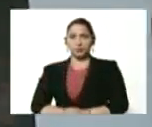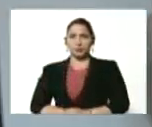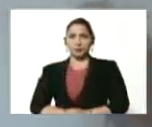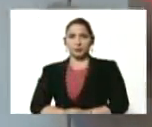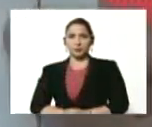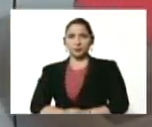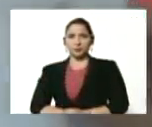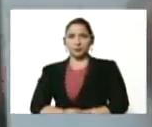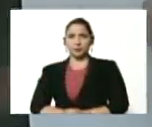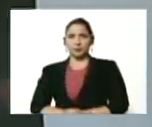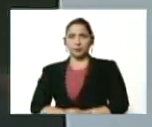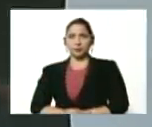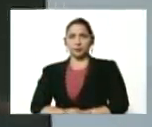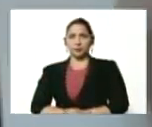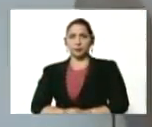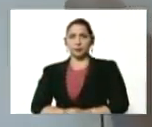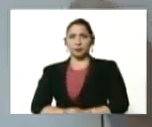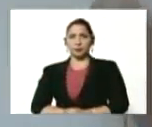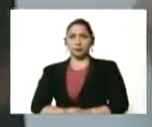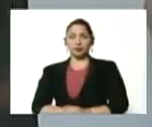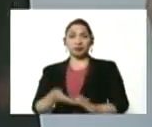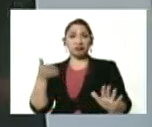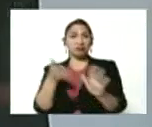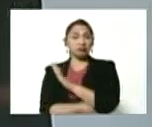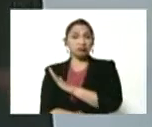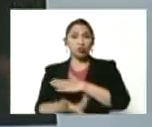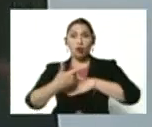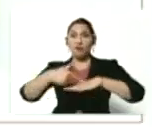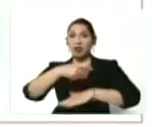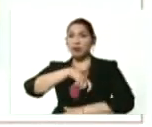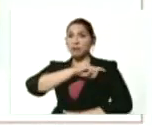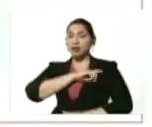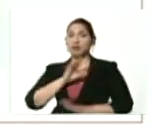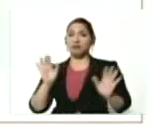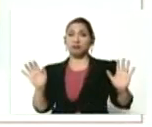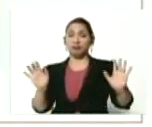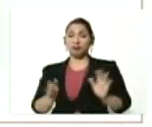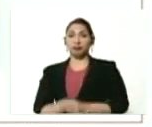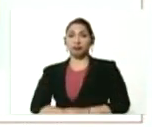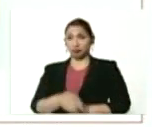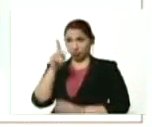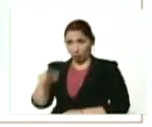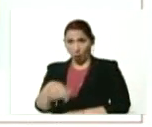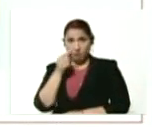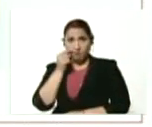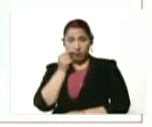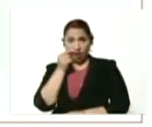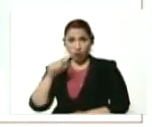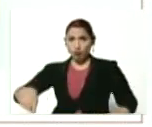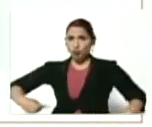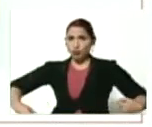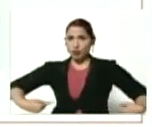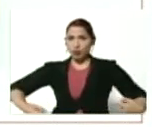¿Qué le parece al gobierno del señor Pedro Sánchez que este señor Doble